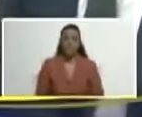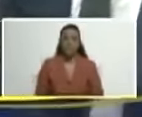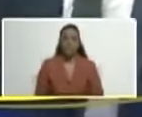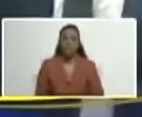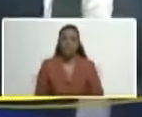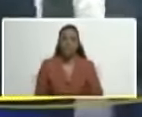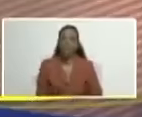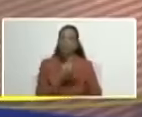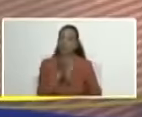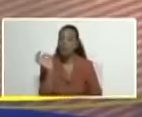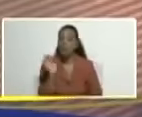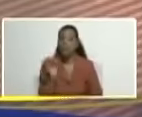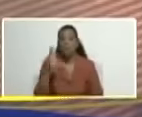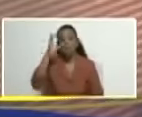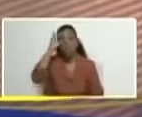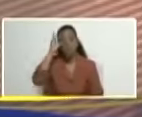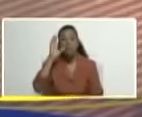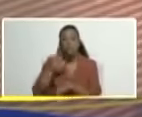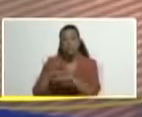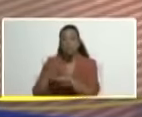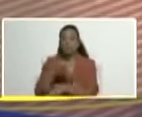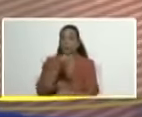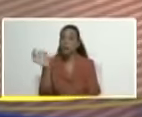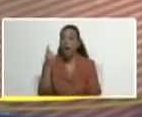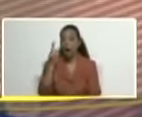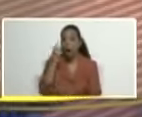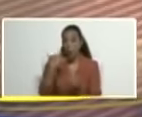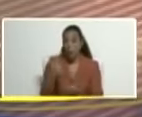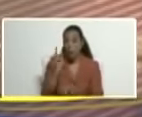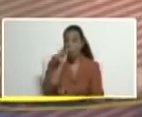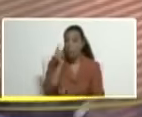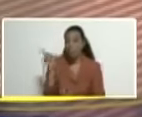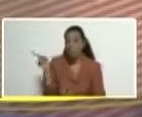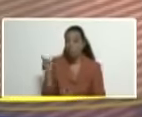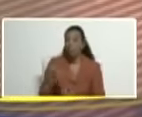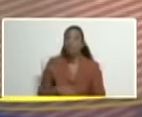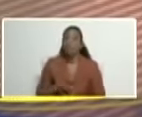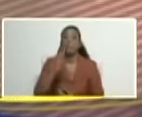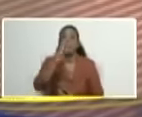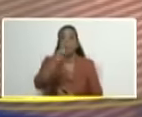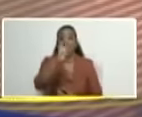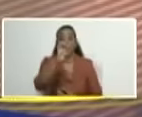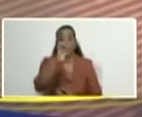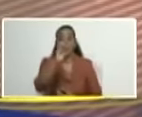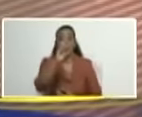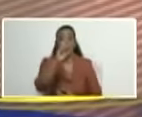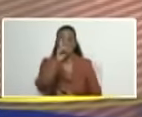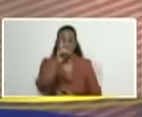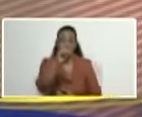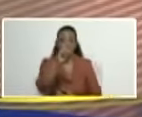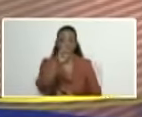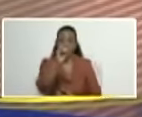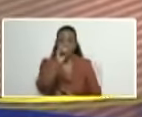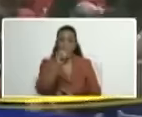Excelente. Vamos a ver qué dice este muchacho. Pedro Rafael Tellechea.